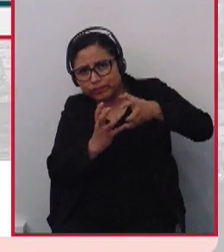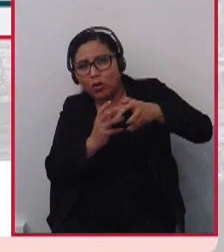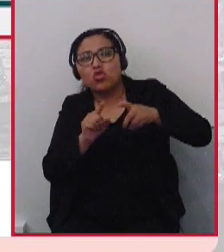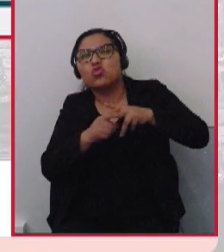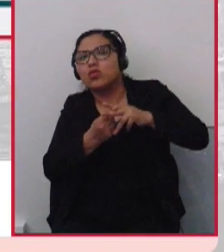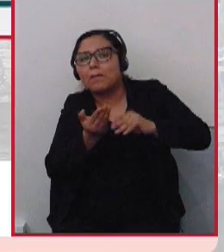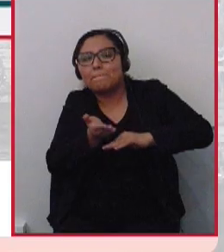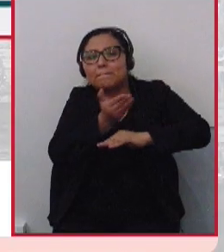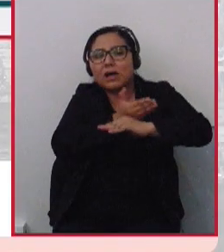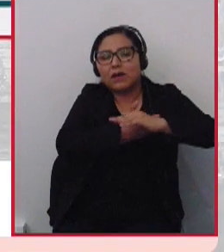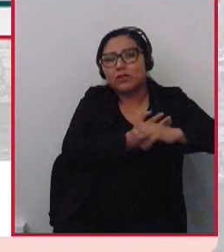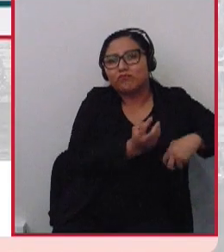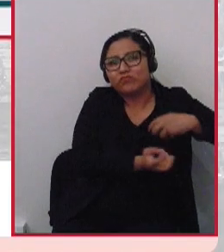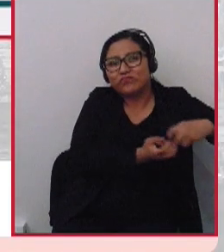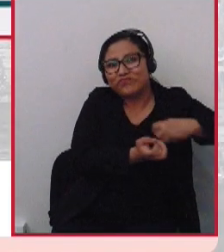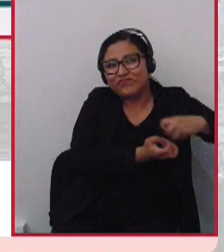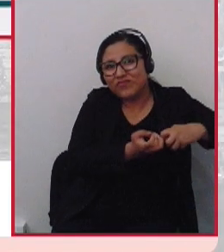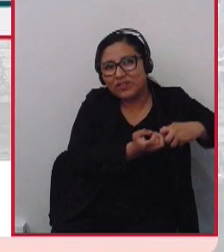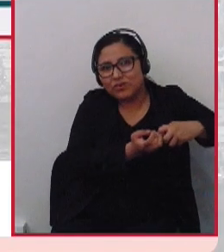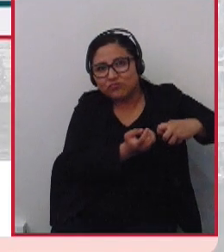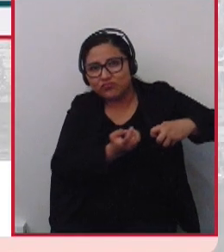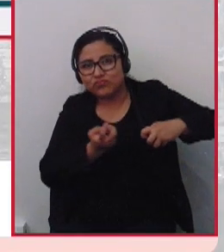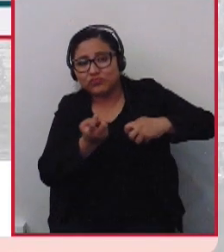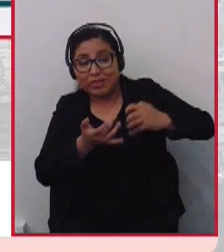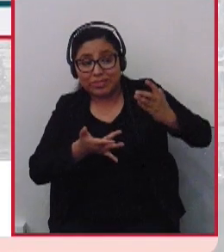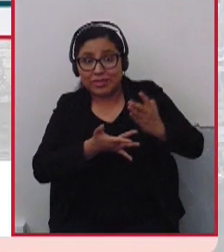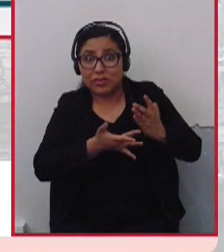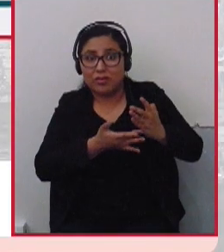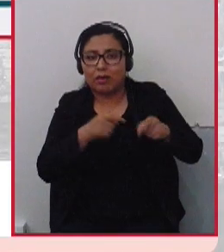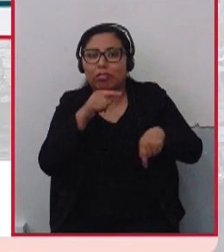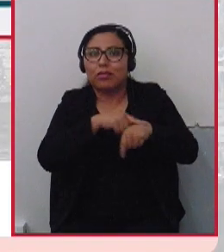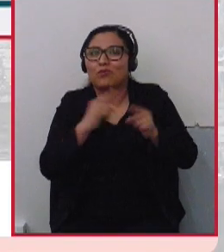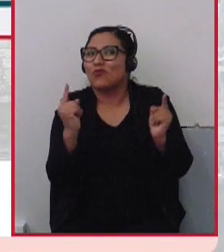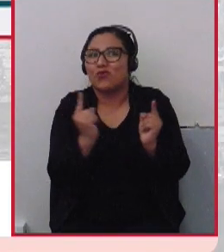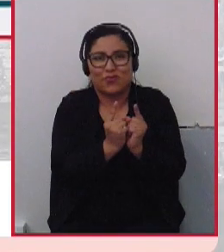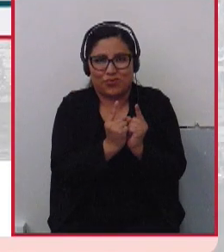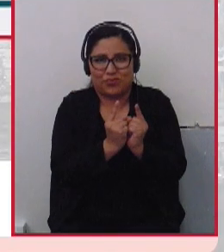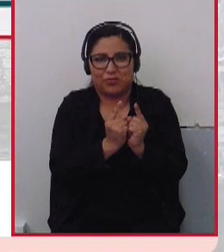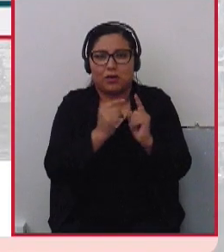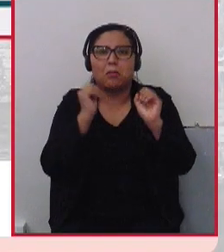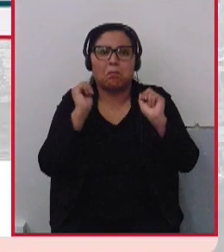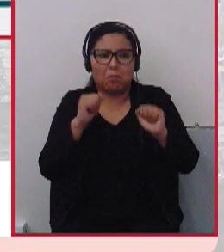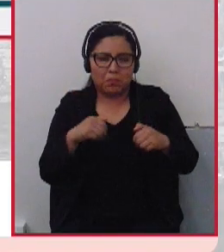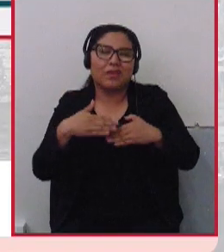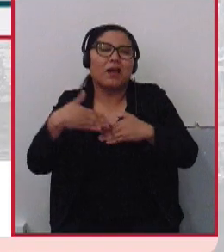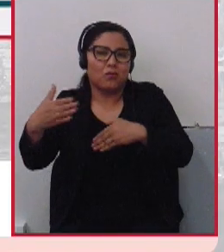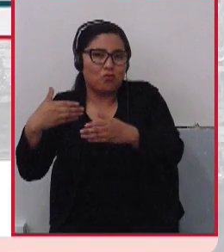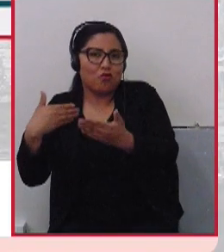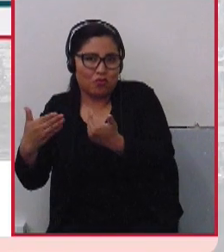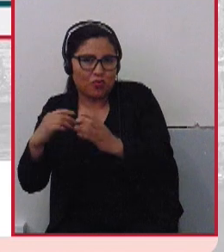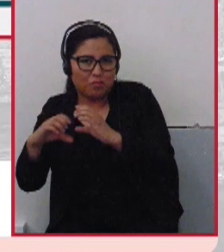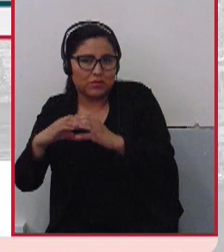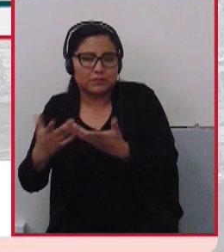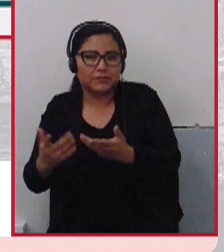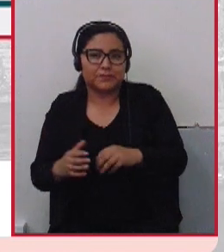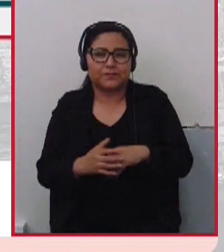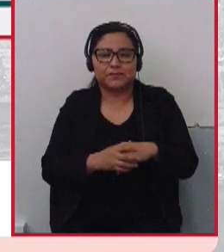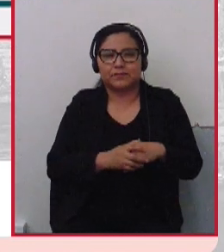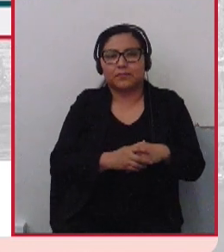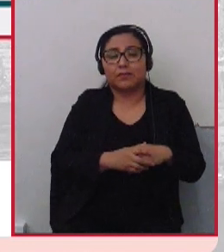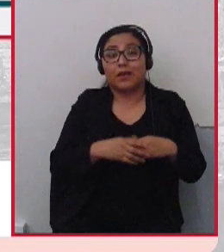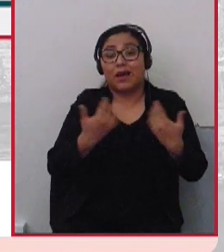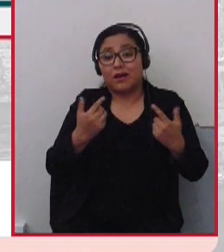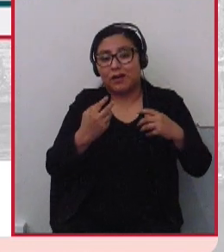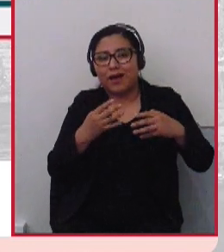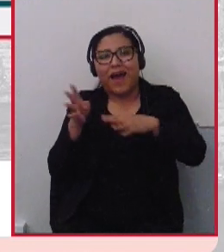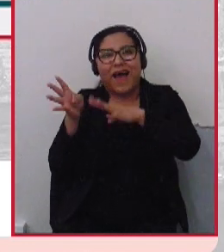molino. El reto de esta tecnología es que los tiempos son cortos, que lo podemos conversar después. El